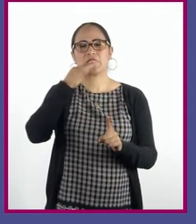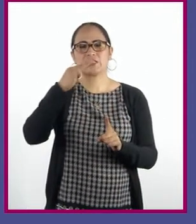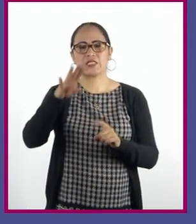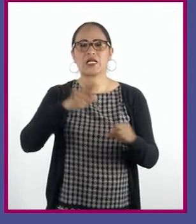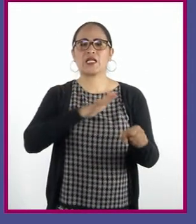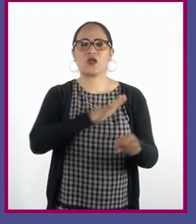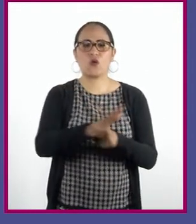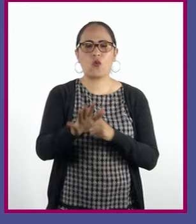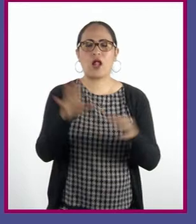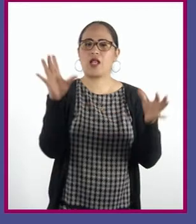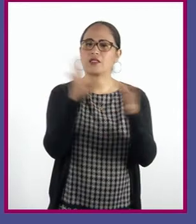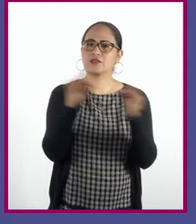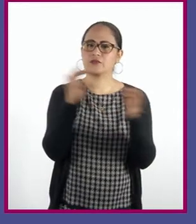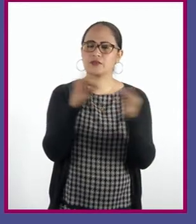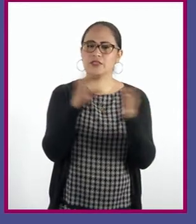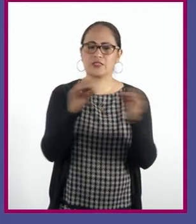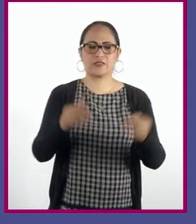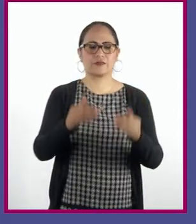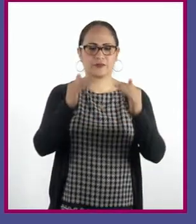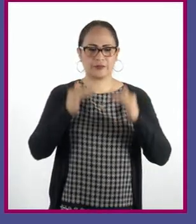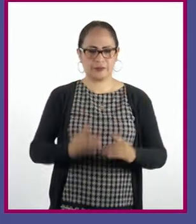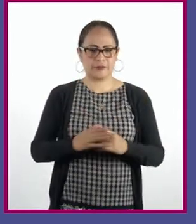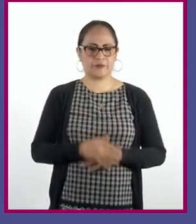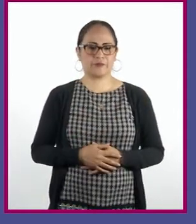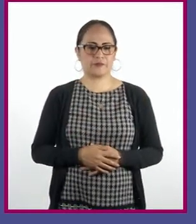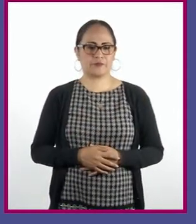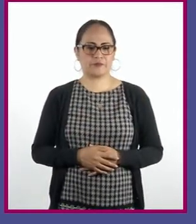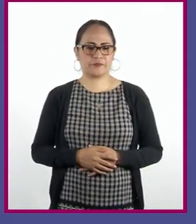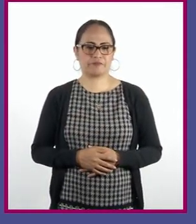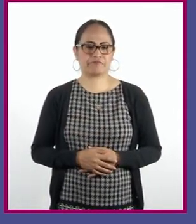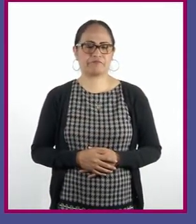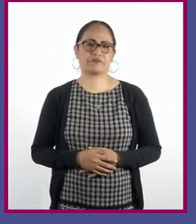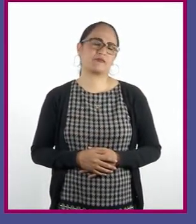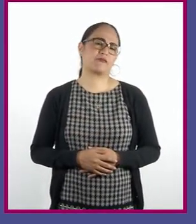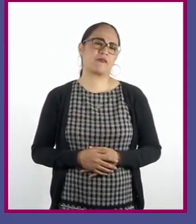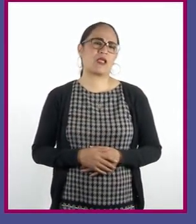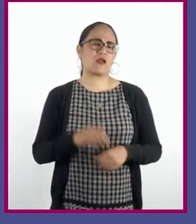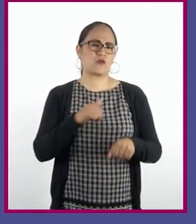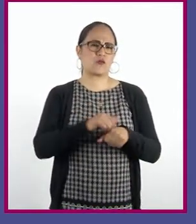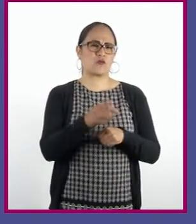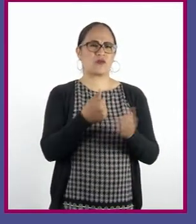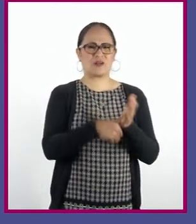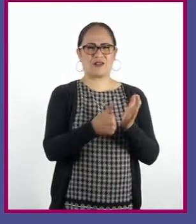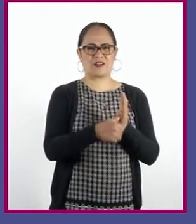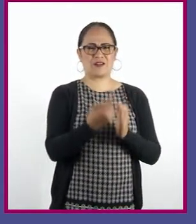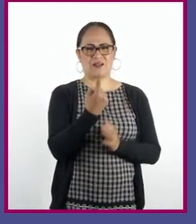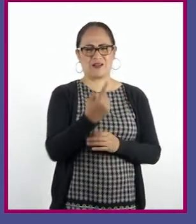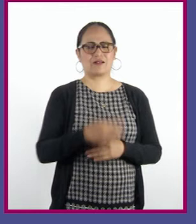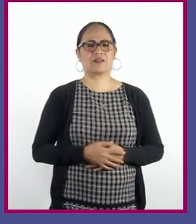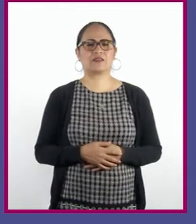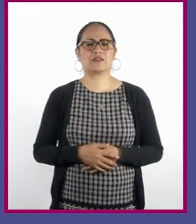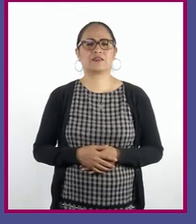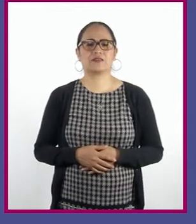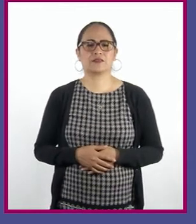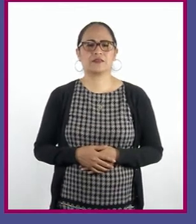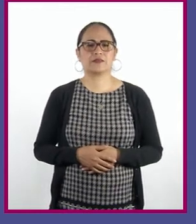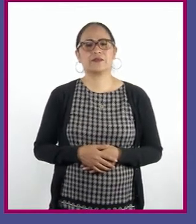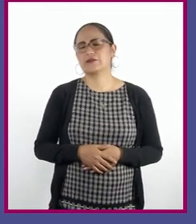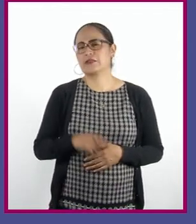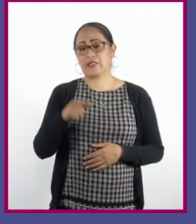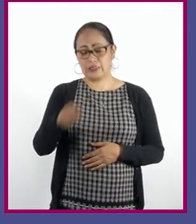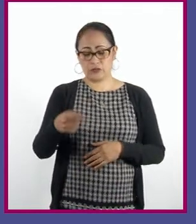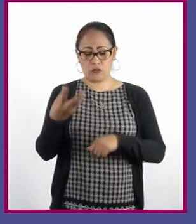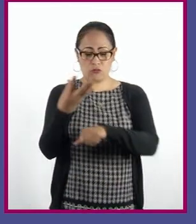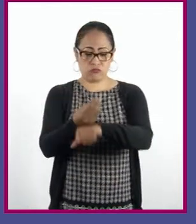de argumentación. Un extracto de argumento en la carta 1 es: cabe mencionar que todos estos